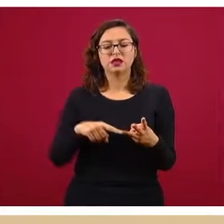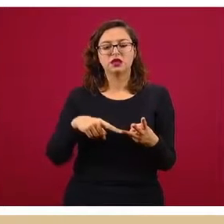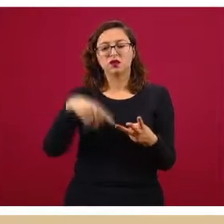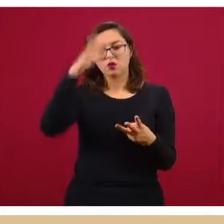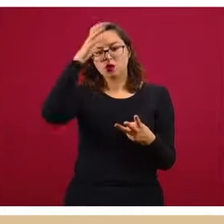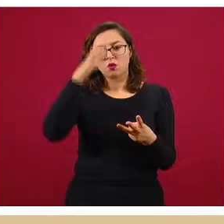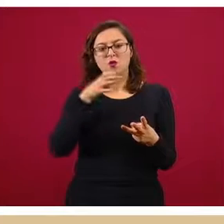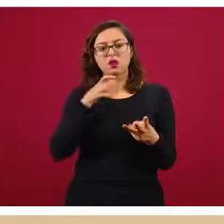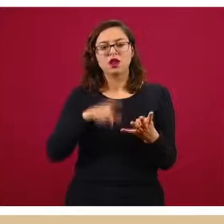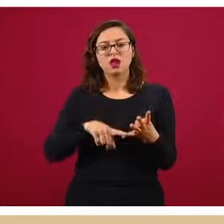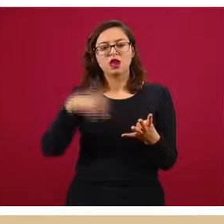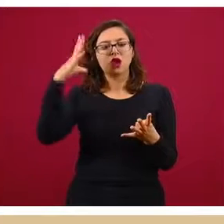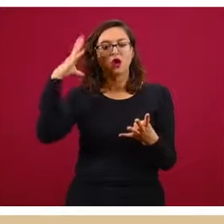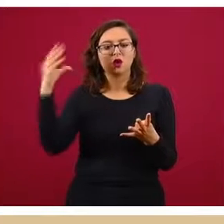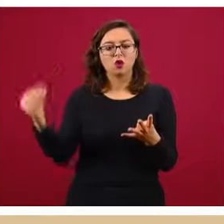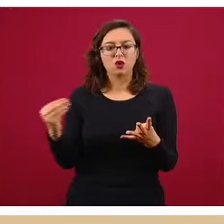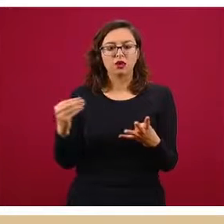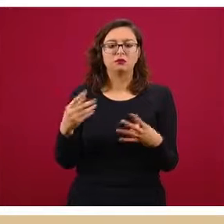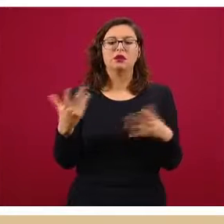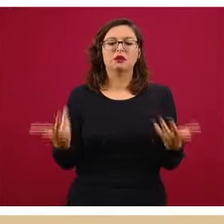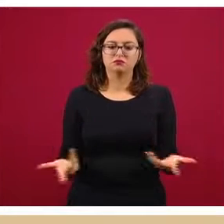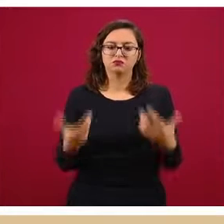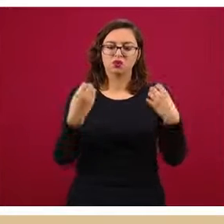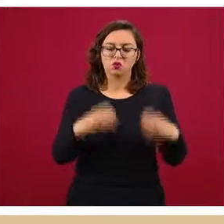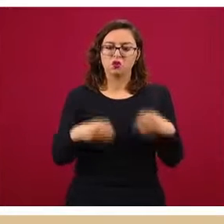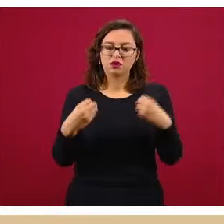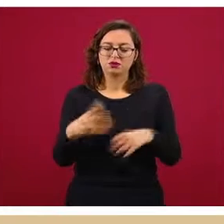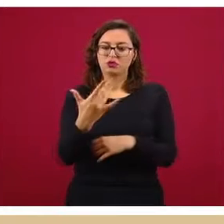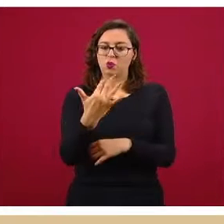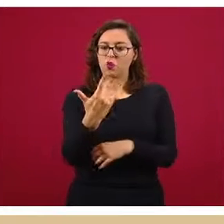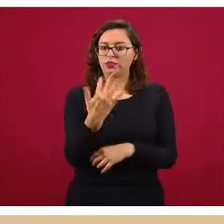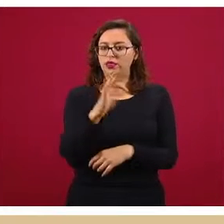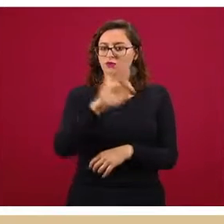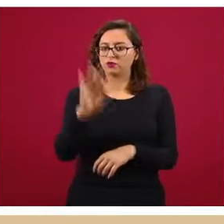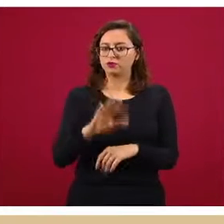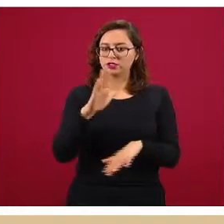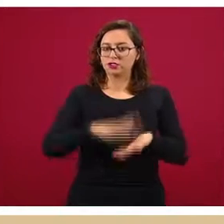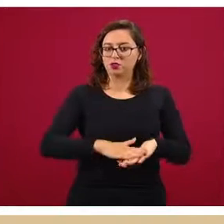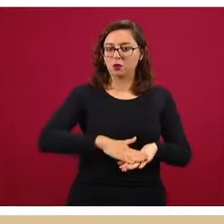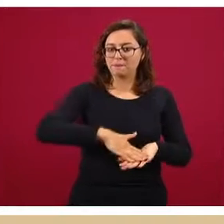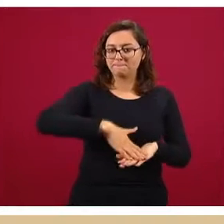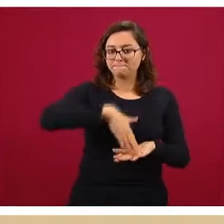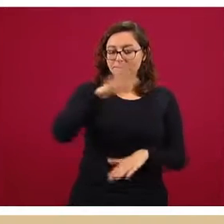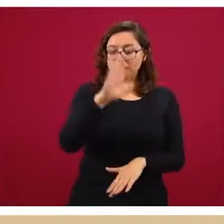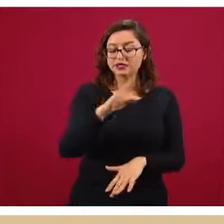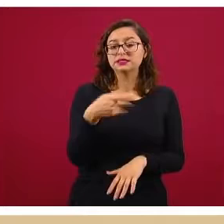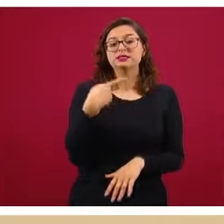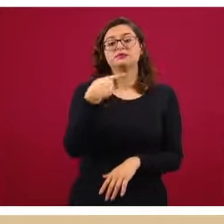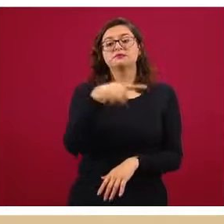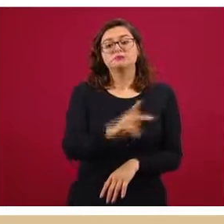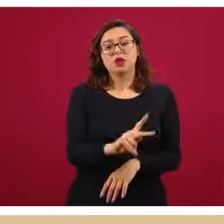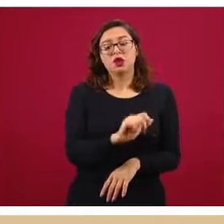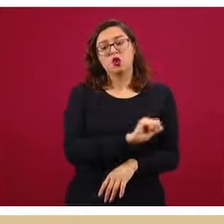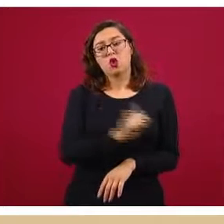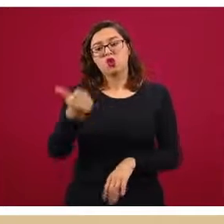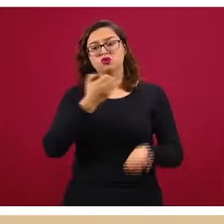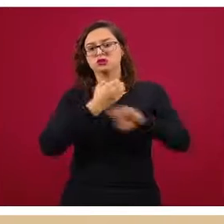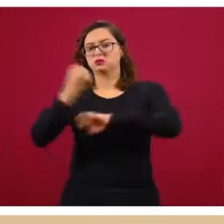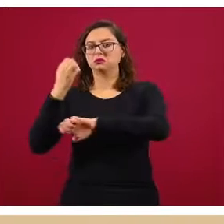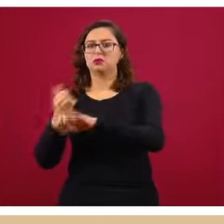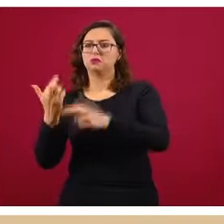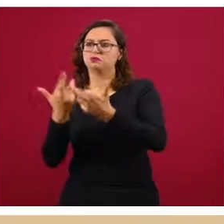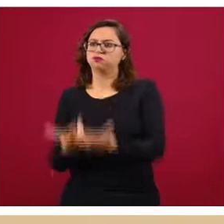ocupaciones arriba del 50%, todos los demás tienen más del 50% de disponibilidad. Y la